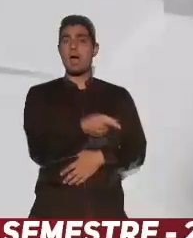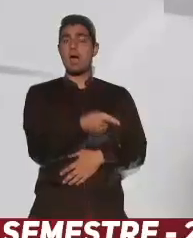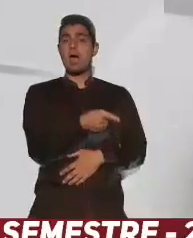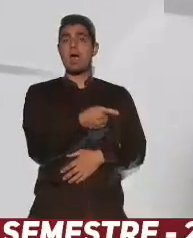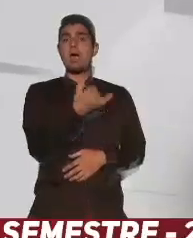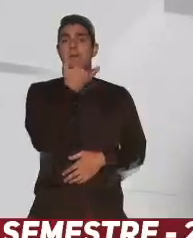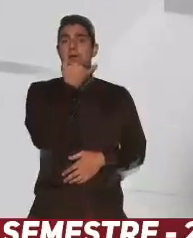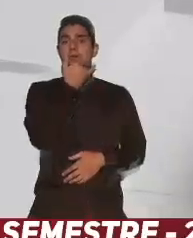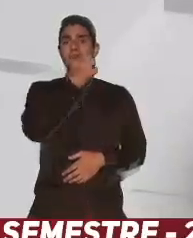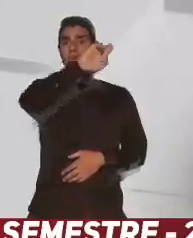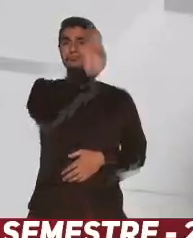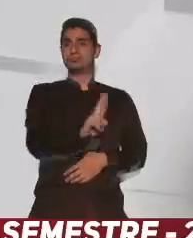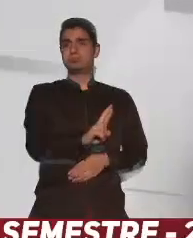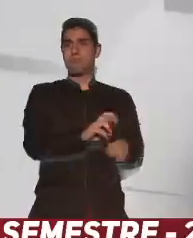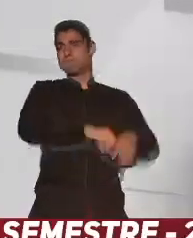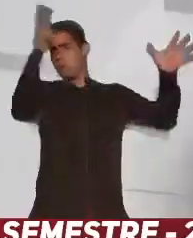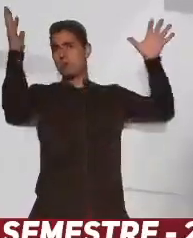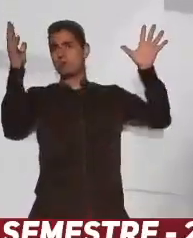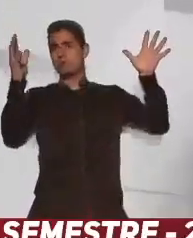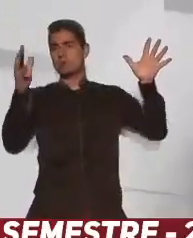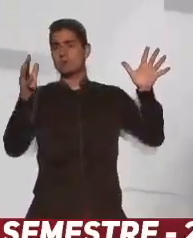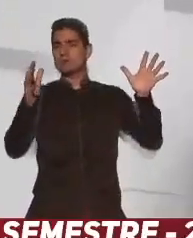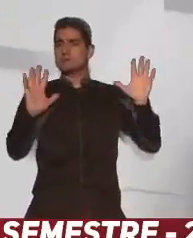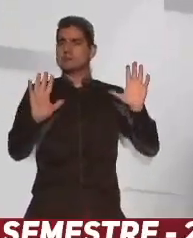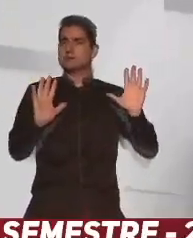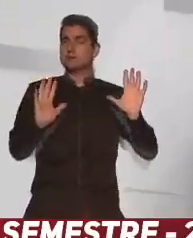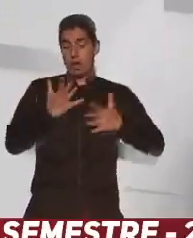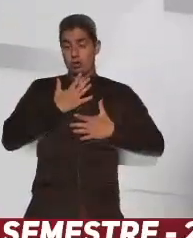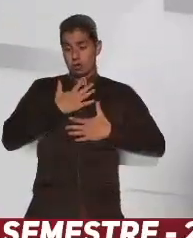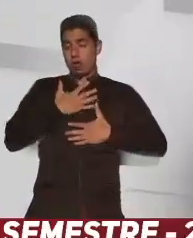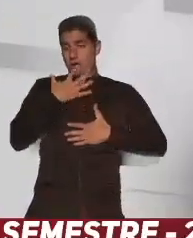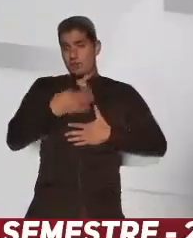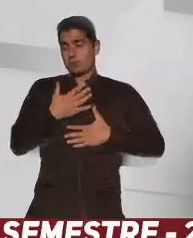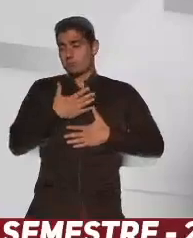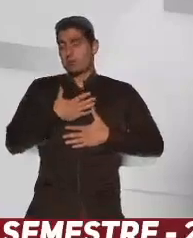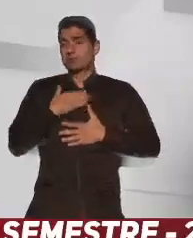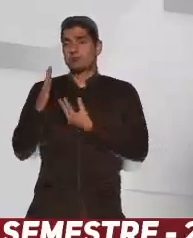8 años, en los cuales yo no pude volver a la finca.